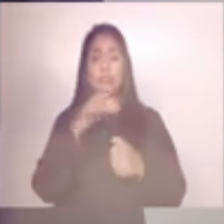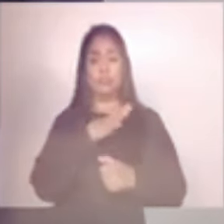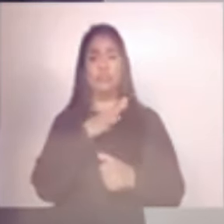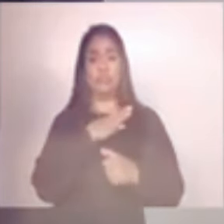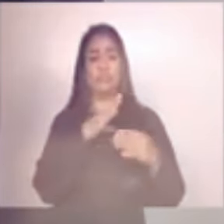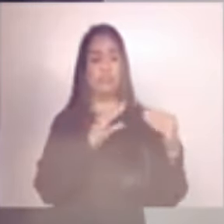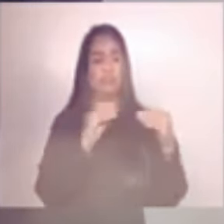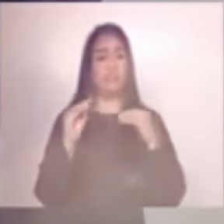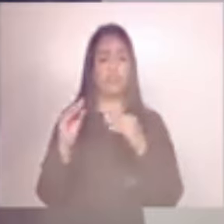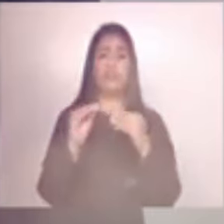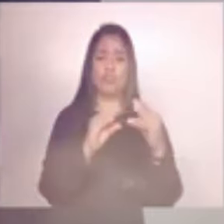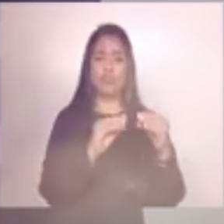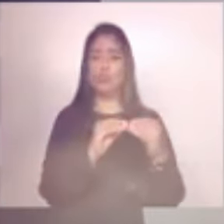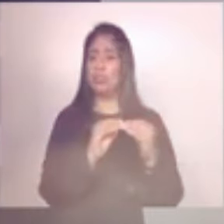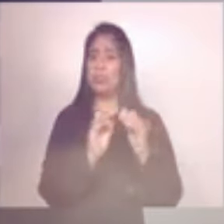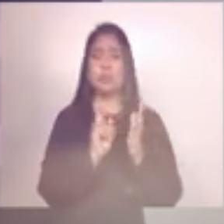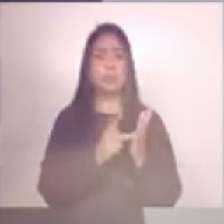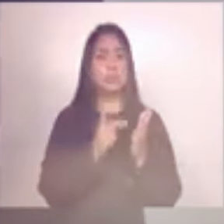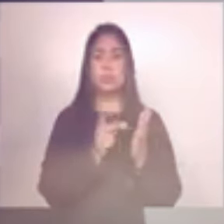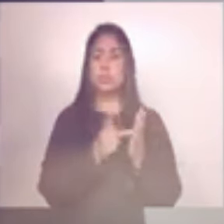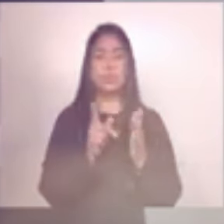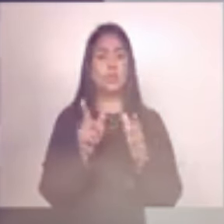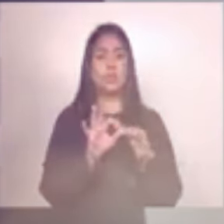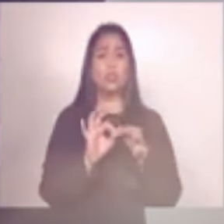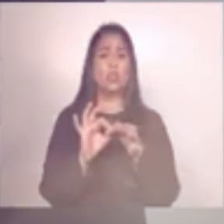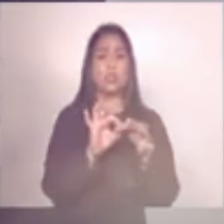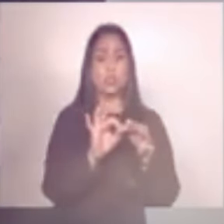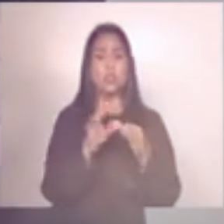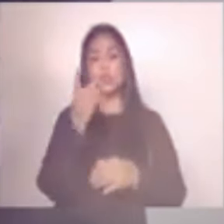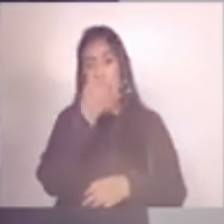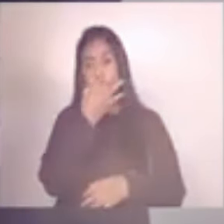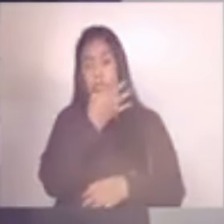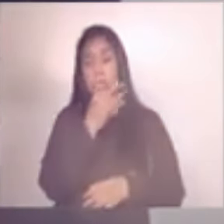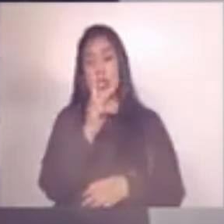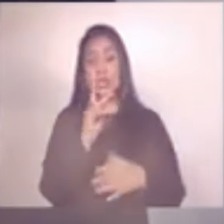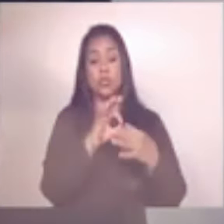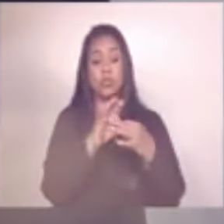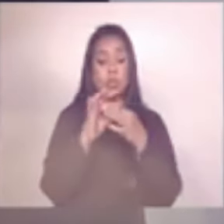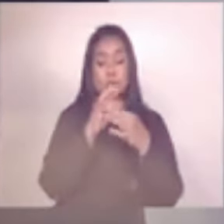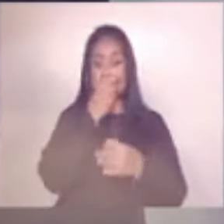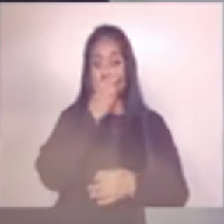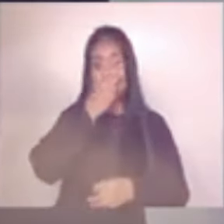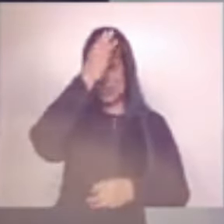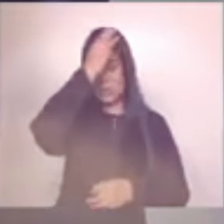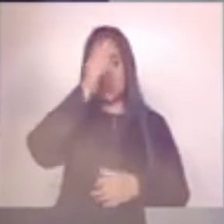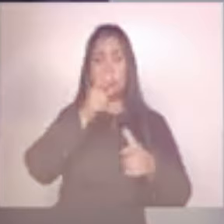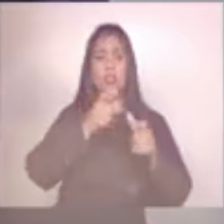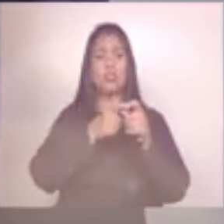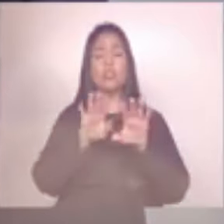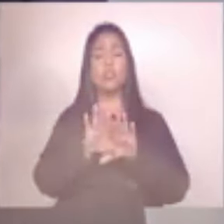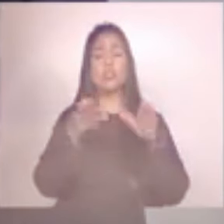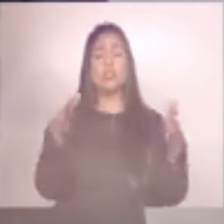una conversación permanente con organizaciones de mujeres y organizaciones indígenas a través de una mesa